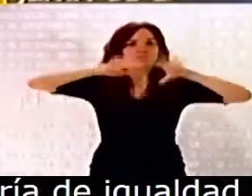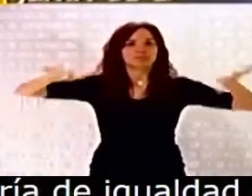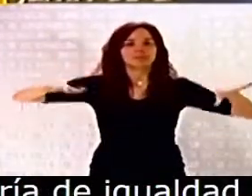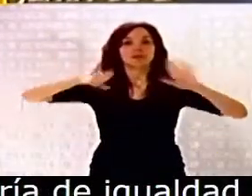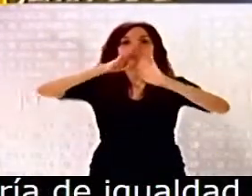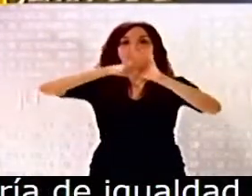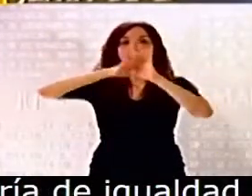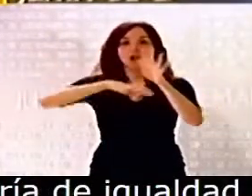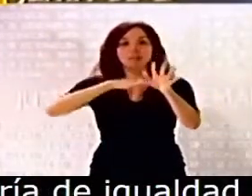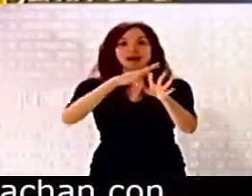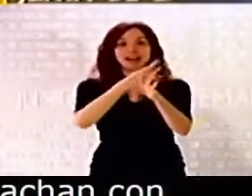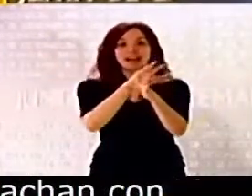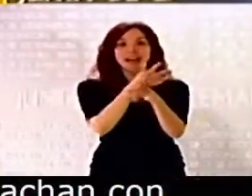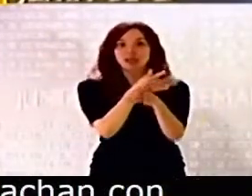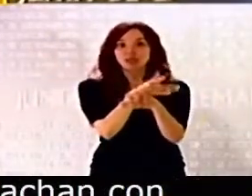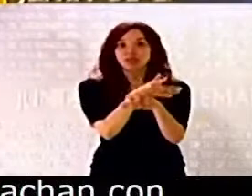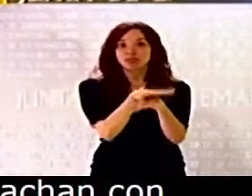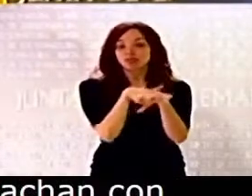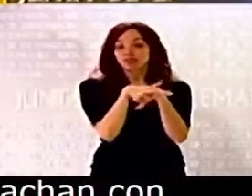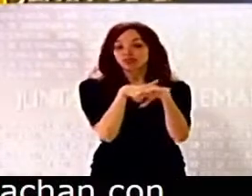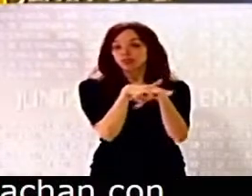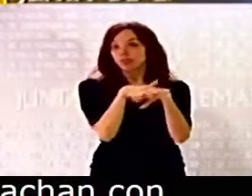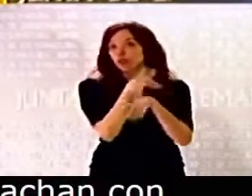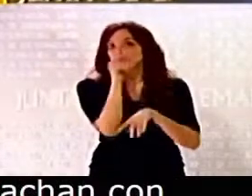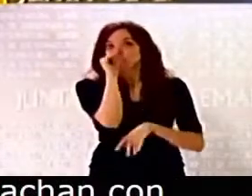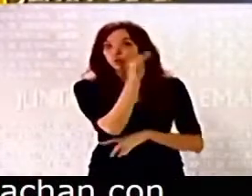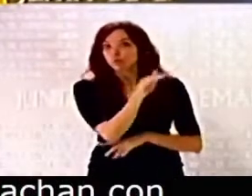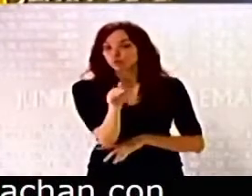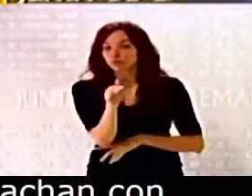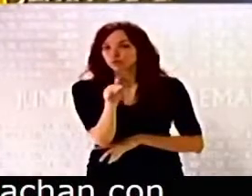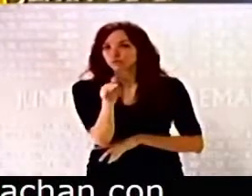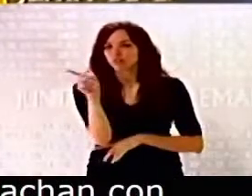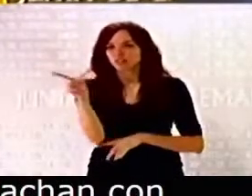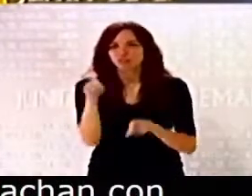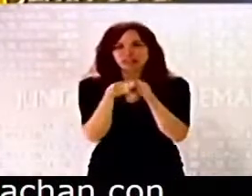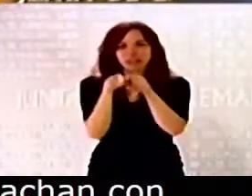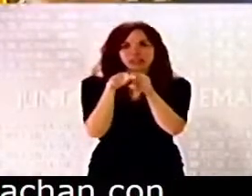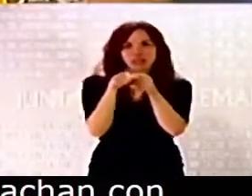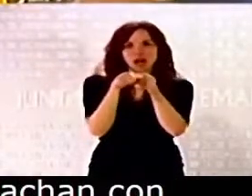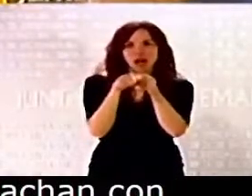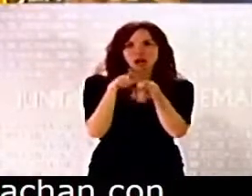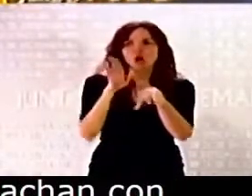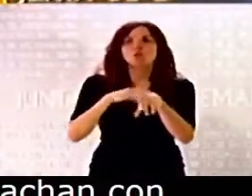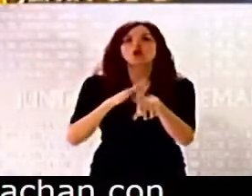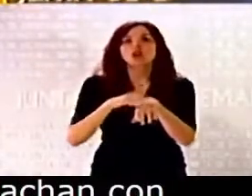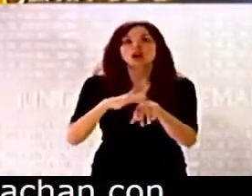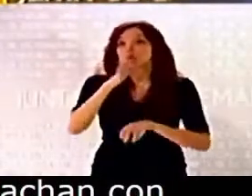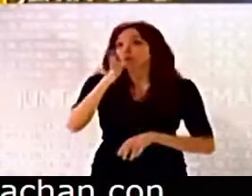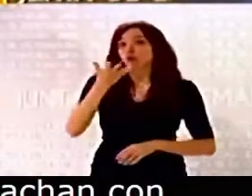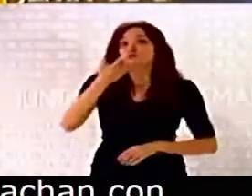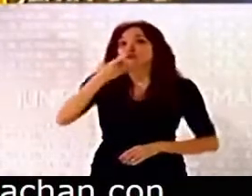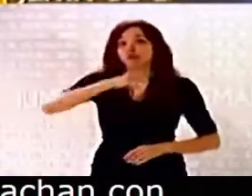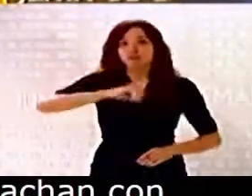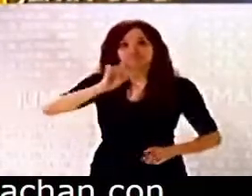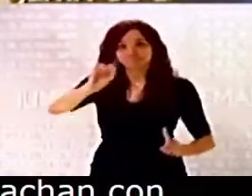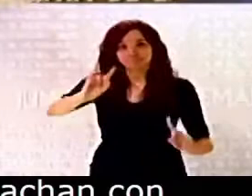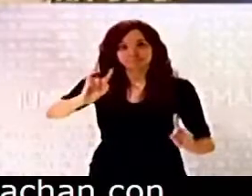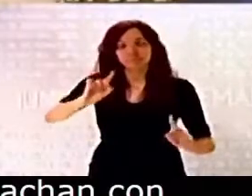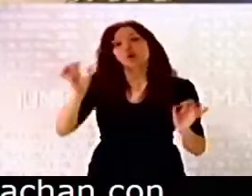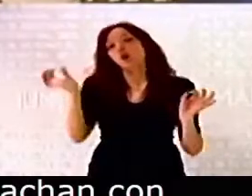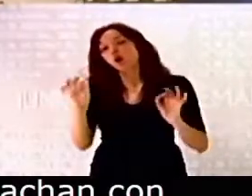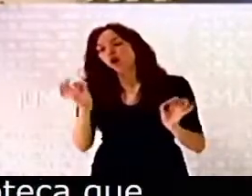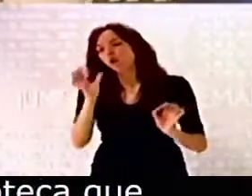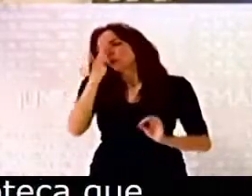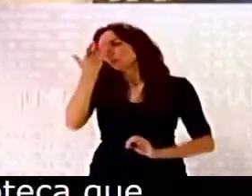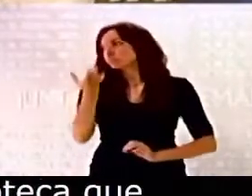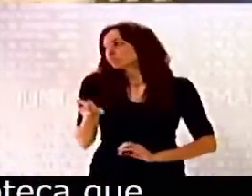ludoteca que o bien responden a un desconocimiento absoluto del plan o bien responden a las preocupaciones internas que tengan ellos y que nada tiene que ver con la